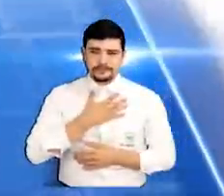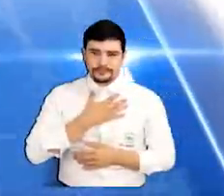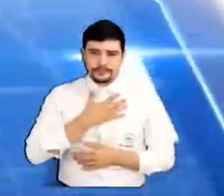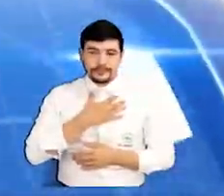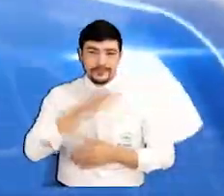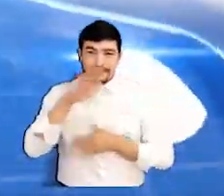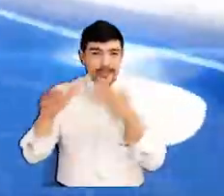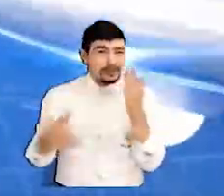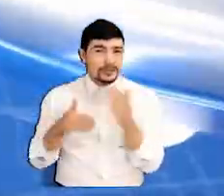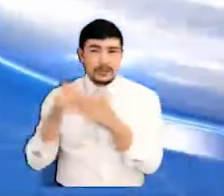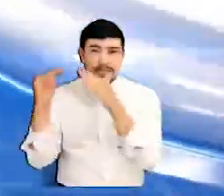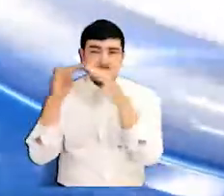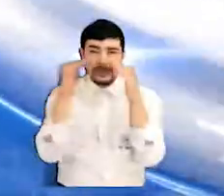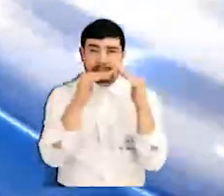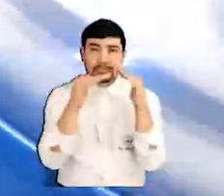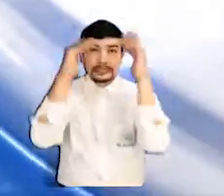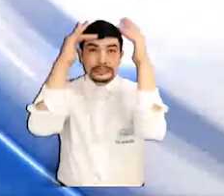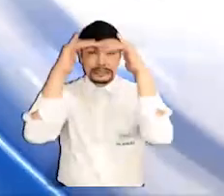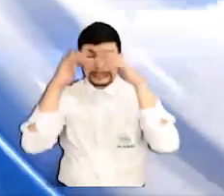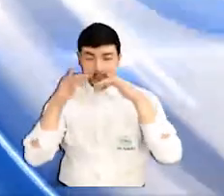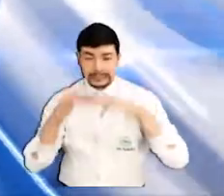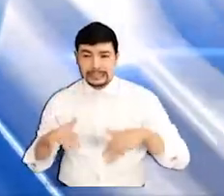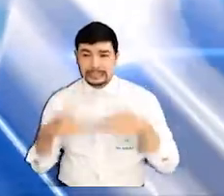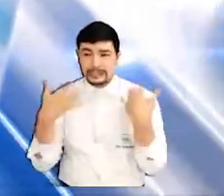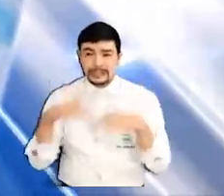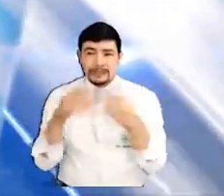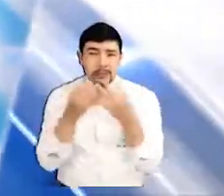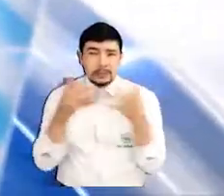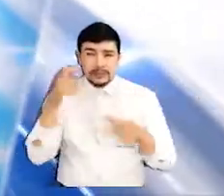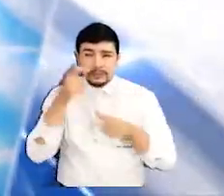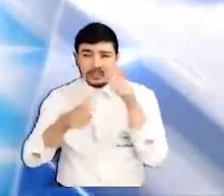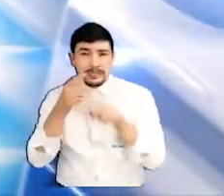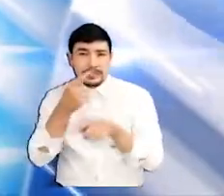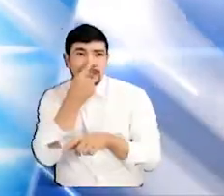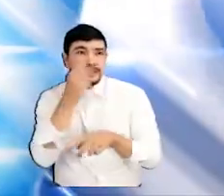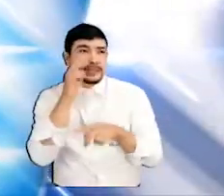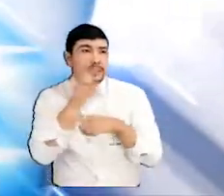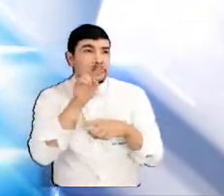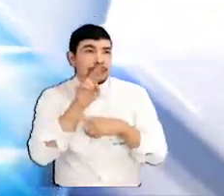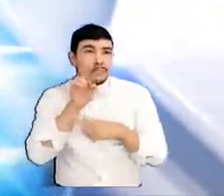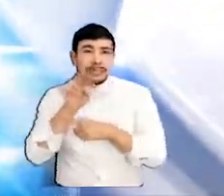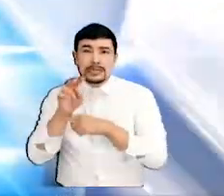ahorita. Miren, las casas se vinieron a botes.